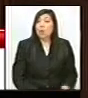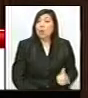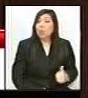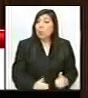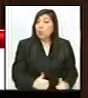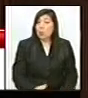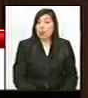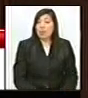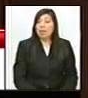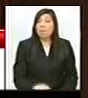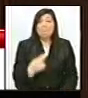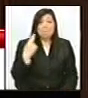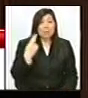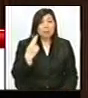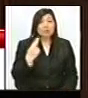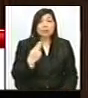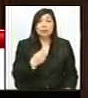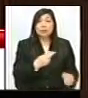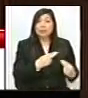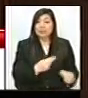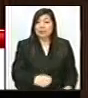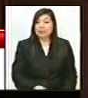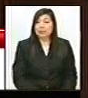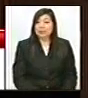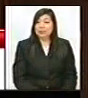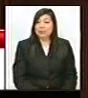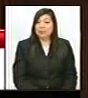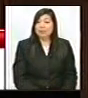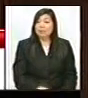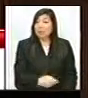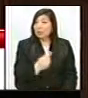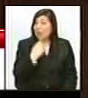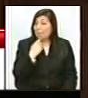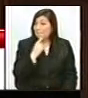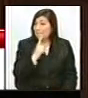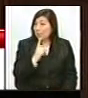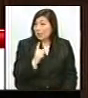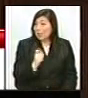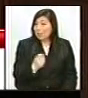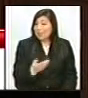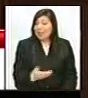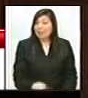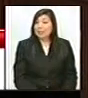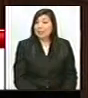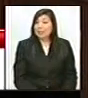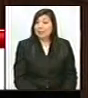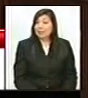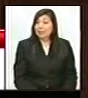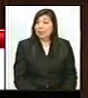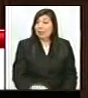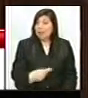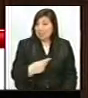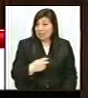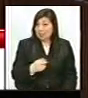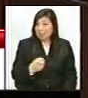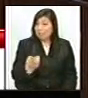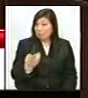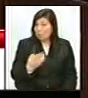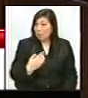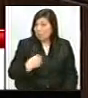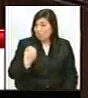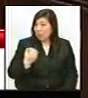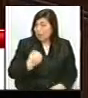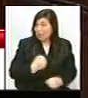interviene por razón de su cargo. Y ustedes pregúntense, ¿el doctor Inostroza contrata en el Poder